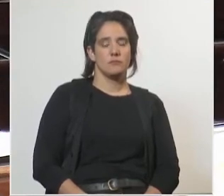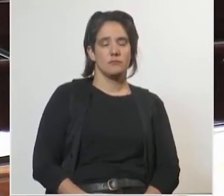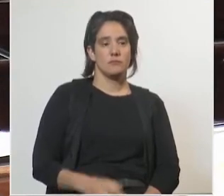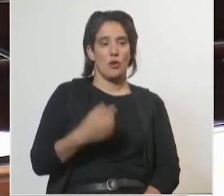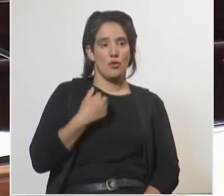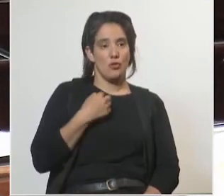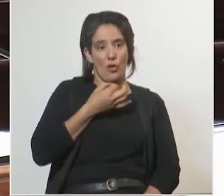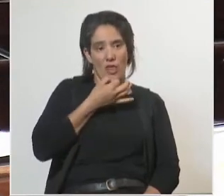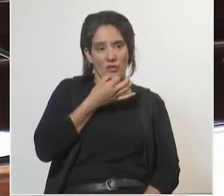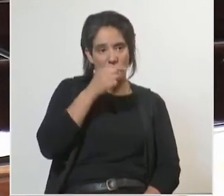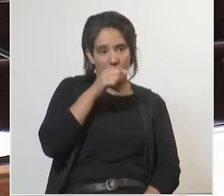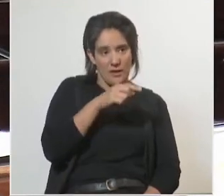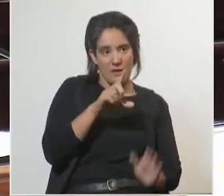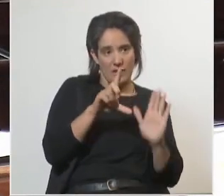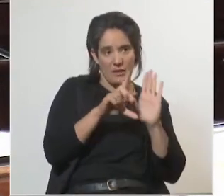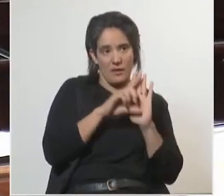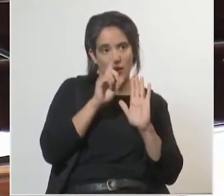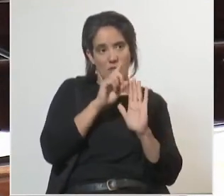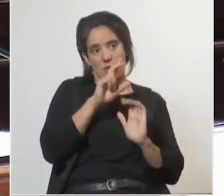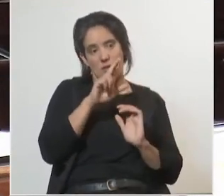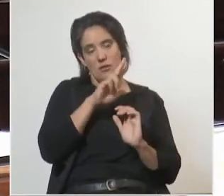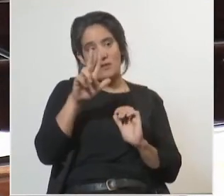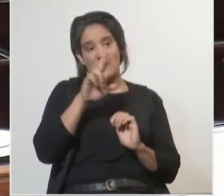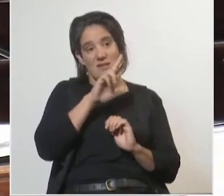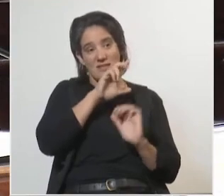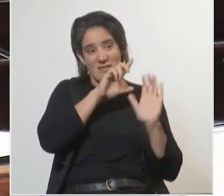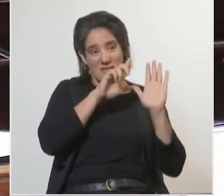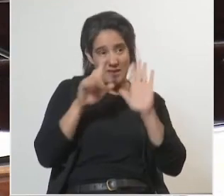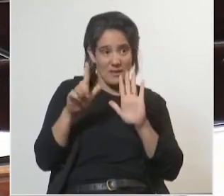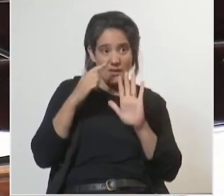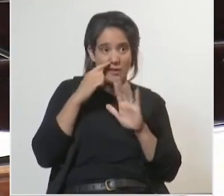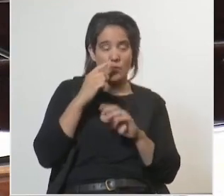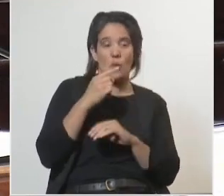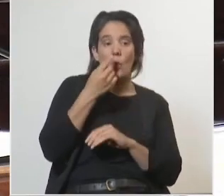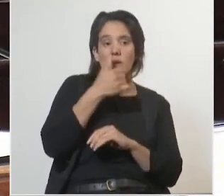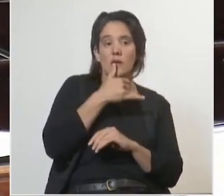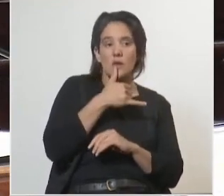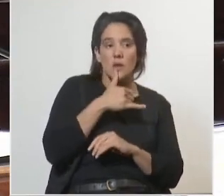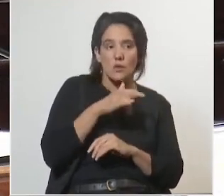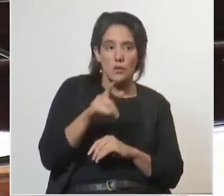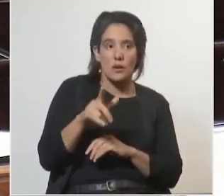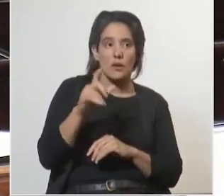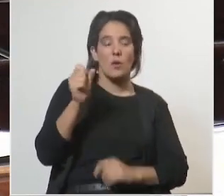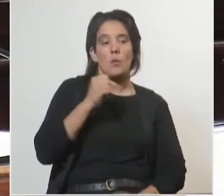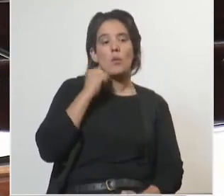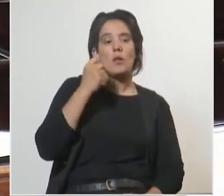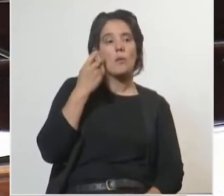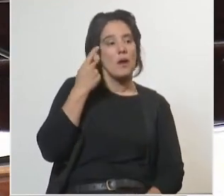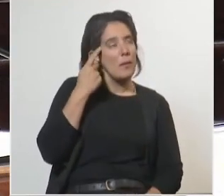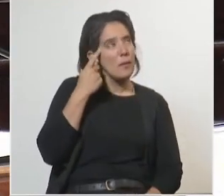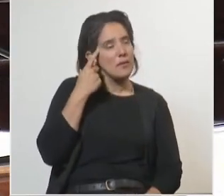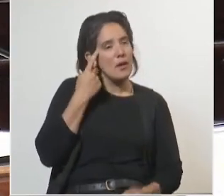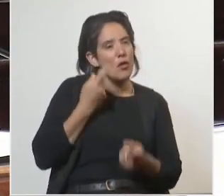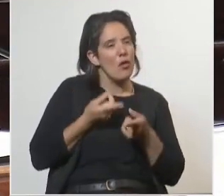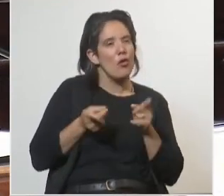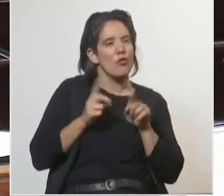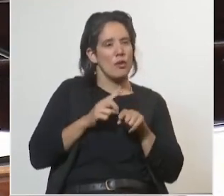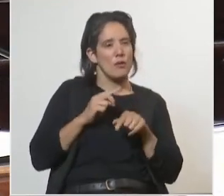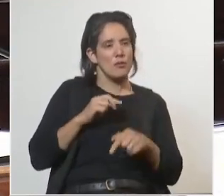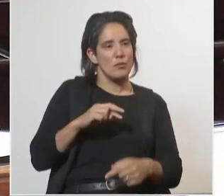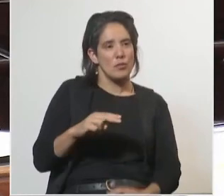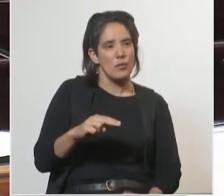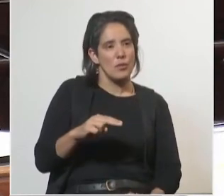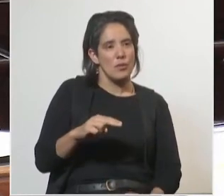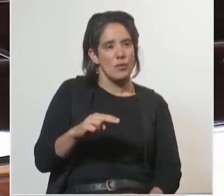Yo decía que esta ley 15.737 es uno de los antecedentes que debemos tener en cuenta para recapacitar sobre que estamos